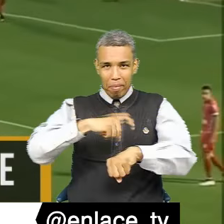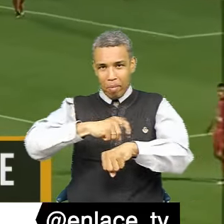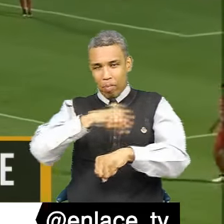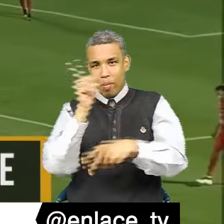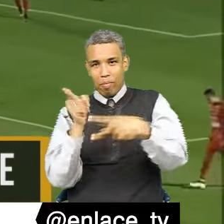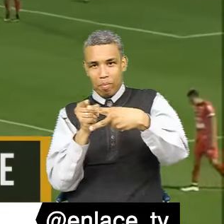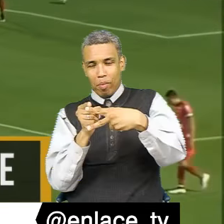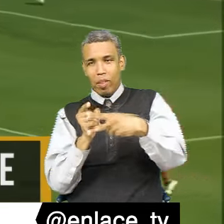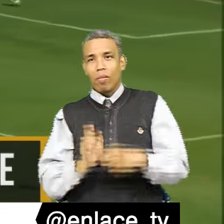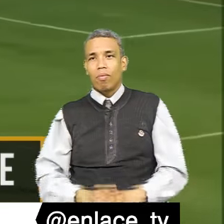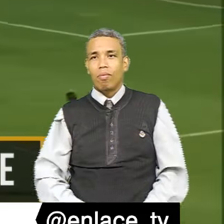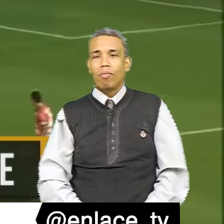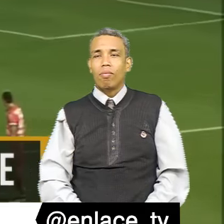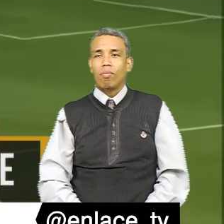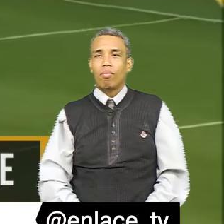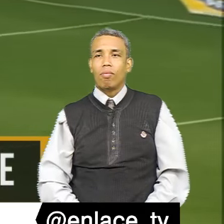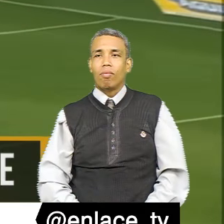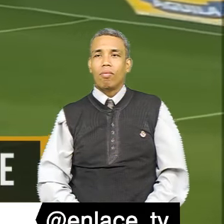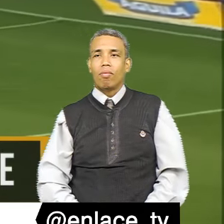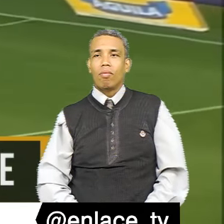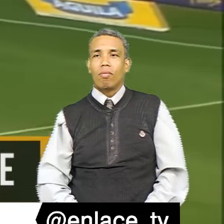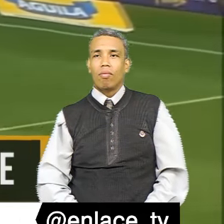13 de la Liga Águila 2 2016.